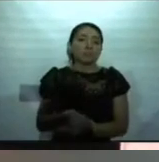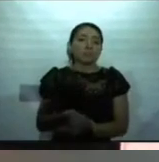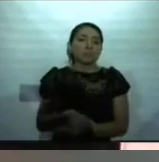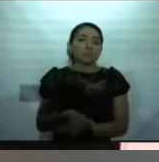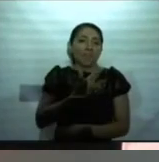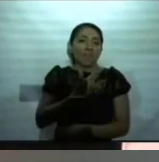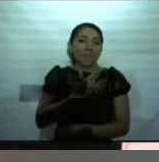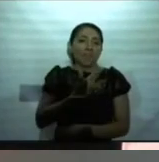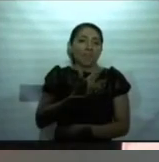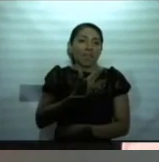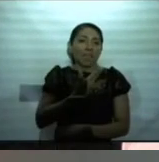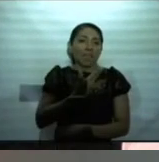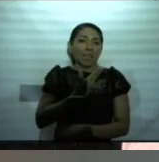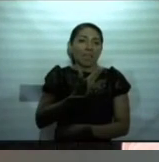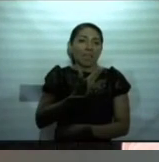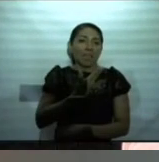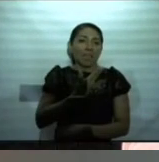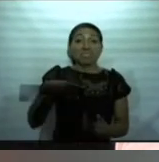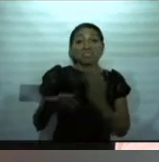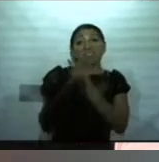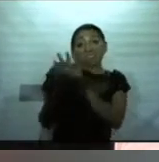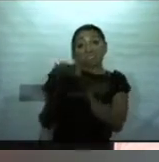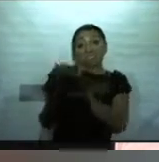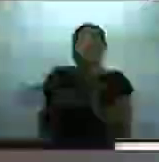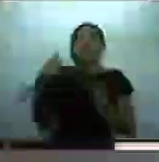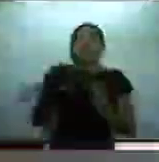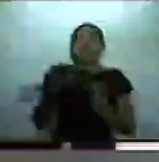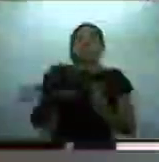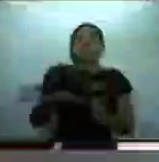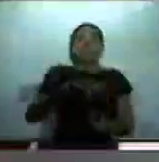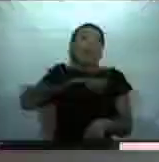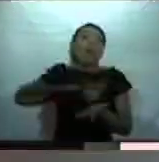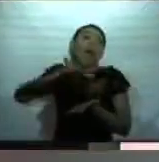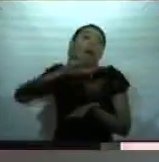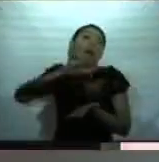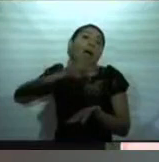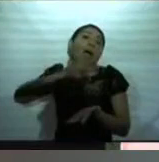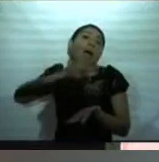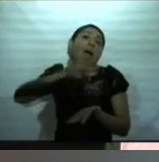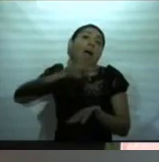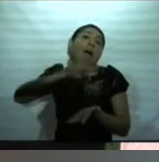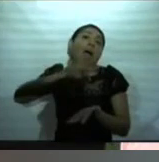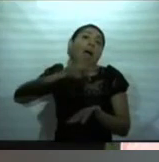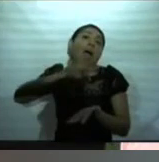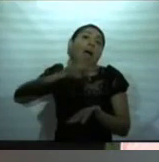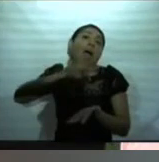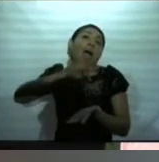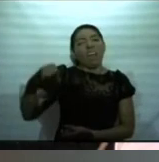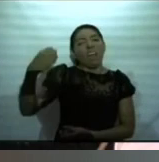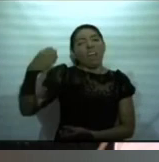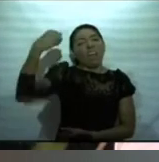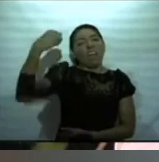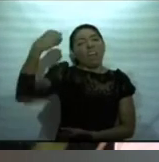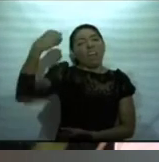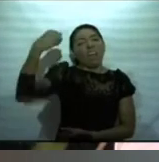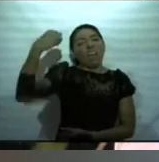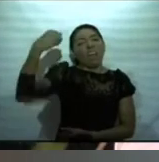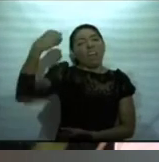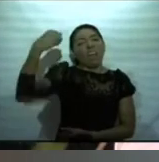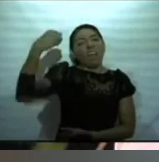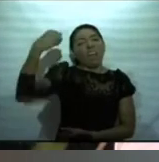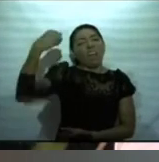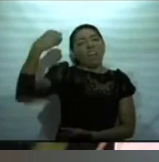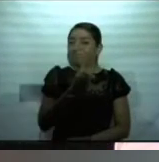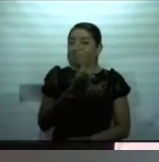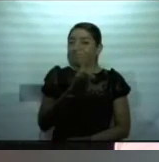dijo? Que quien recibía un apoyo social era un flojo, ¿no es cierto? Pues